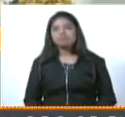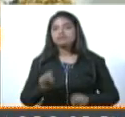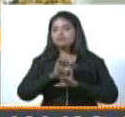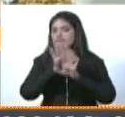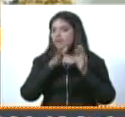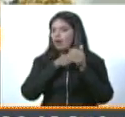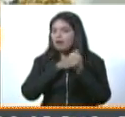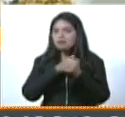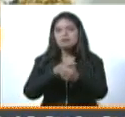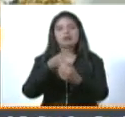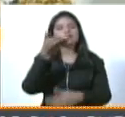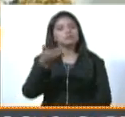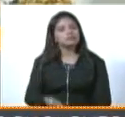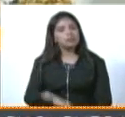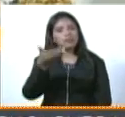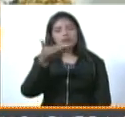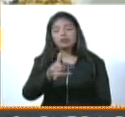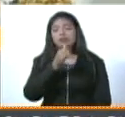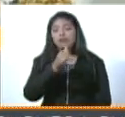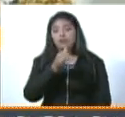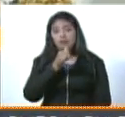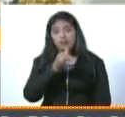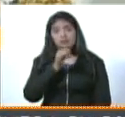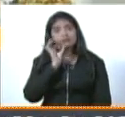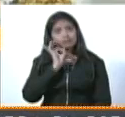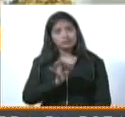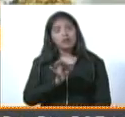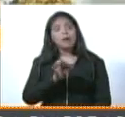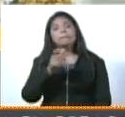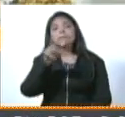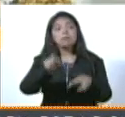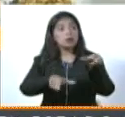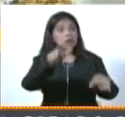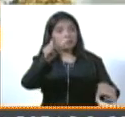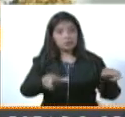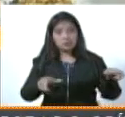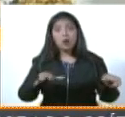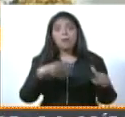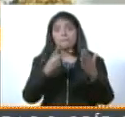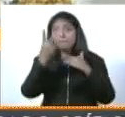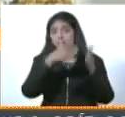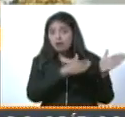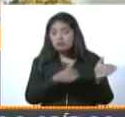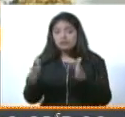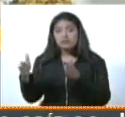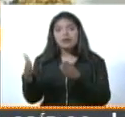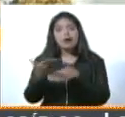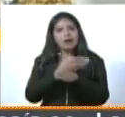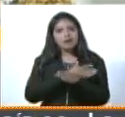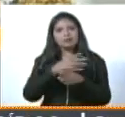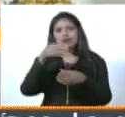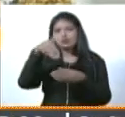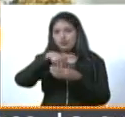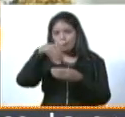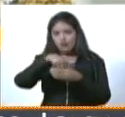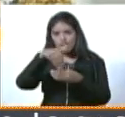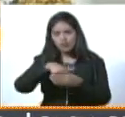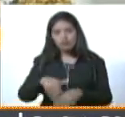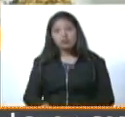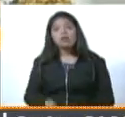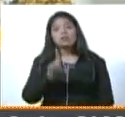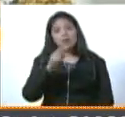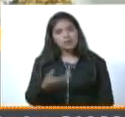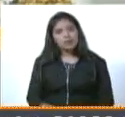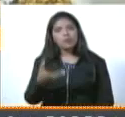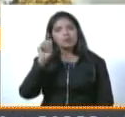guía fundamental, informativa, para que las electoras y los electores planifiquen con anticipación su voto. También es